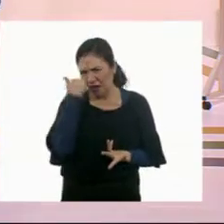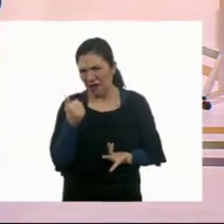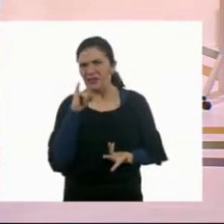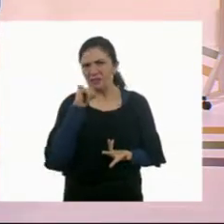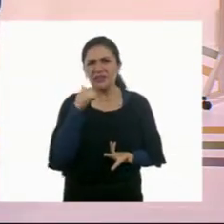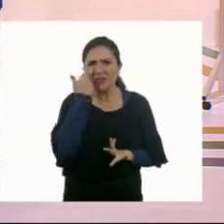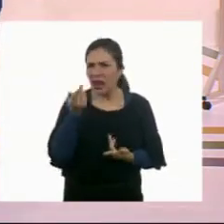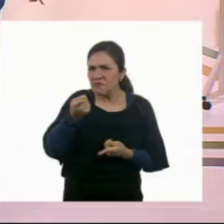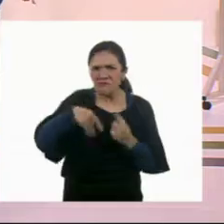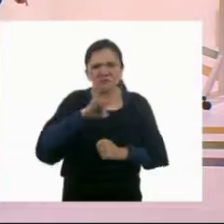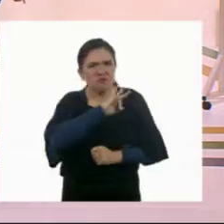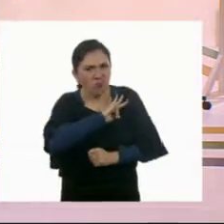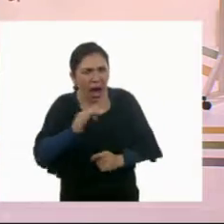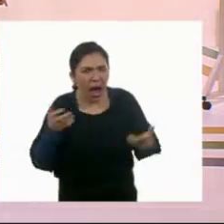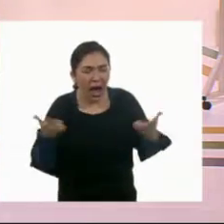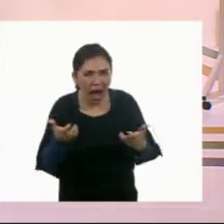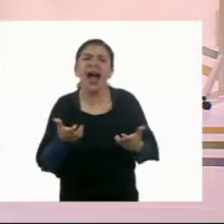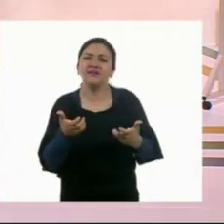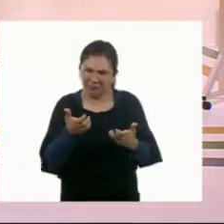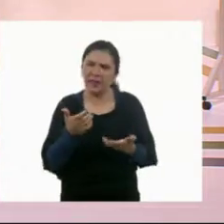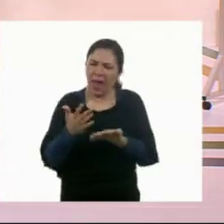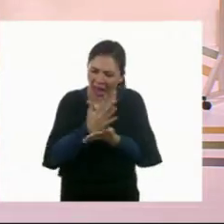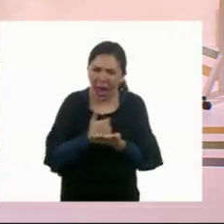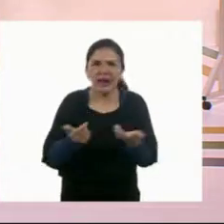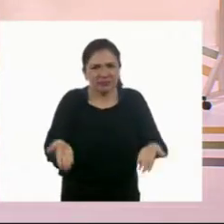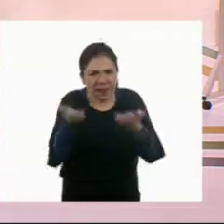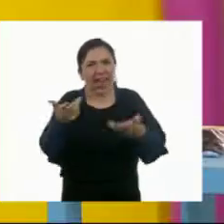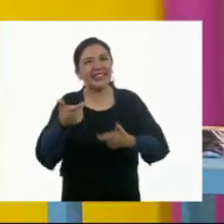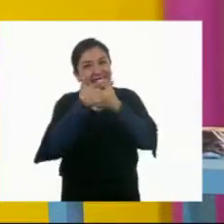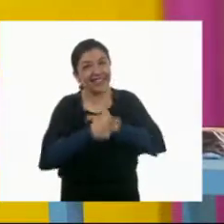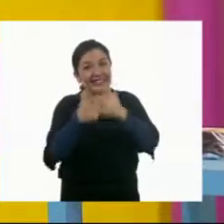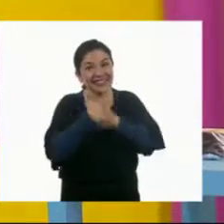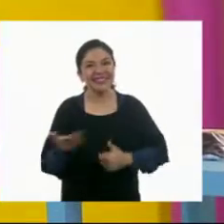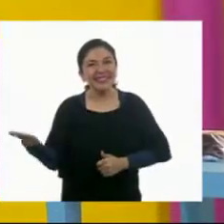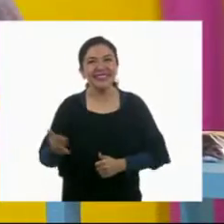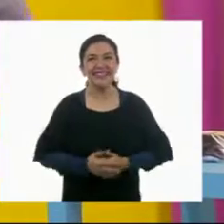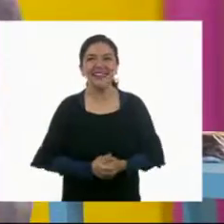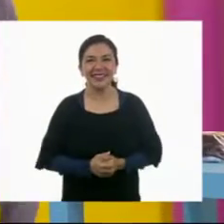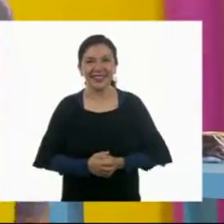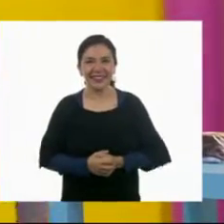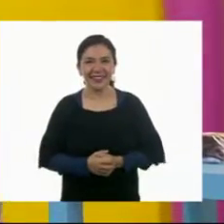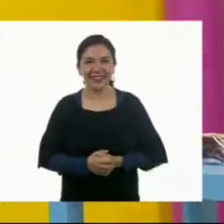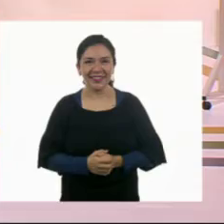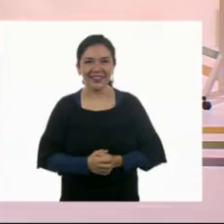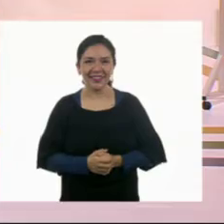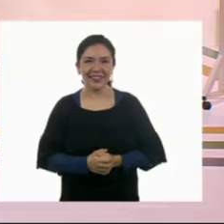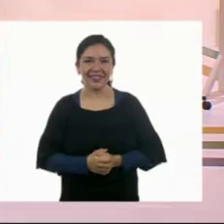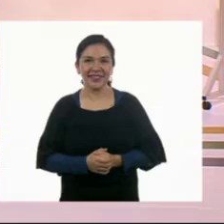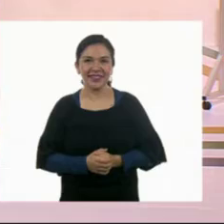no hay oposición, no te quedes con las ganas de reír.